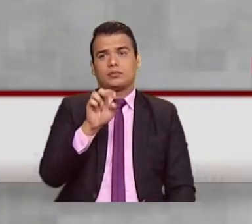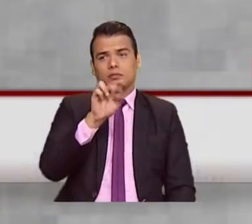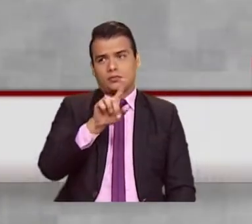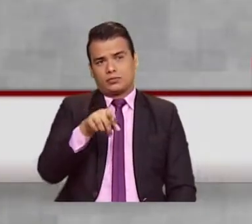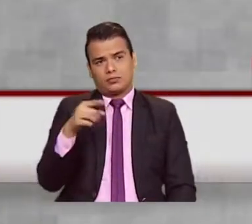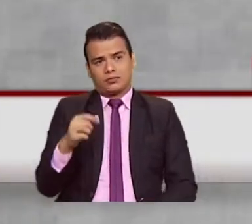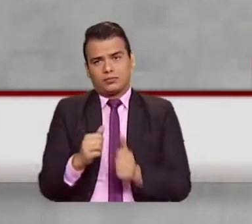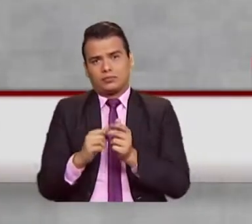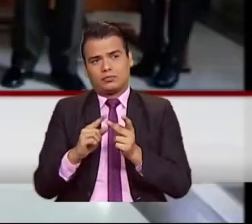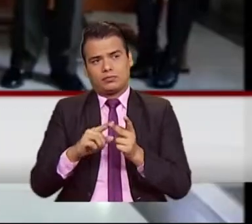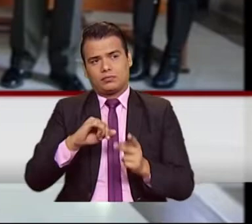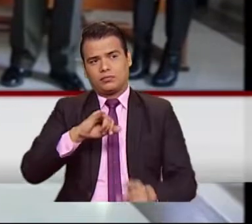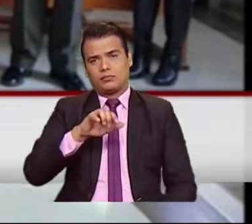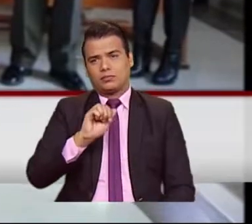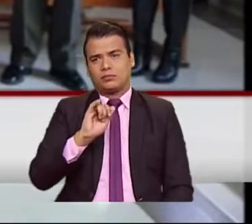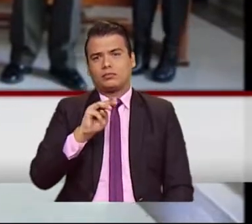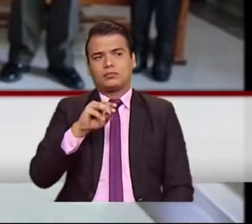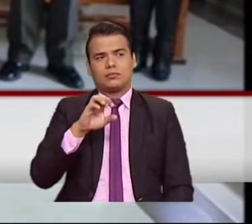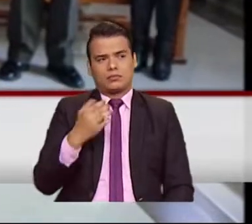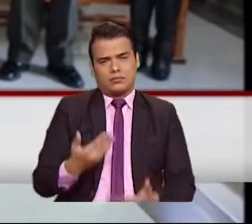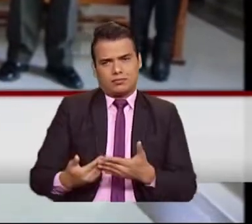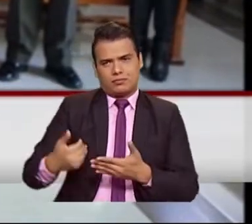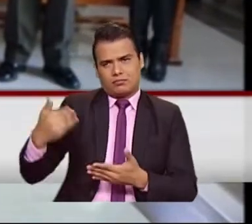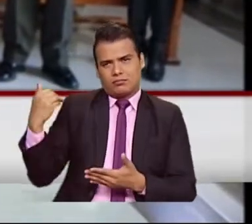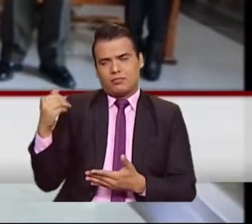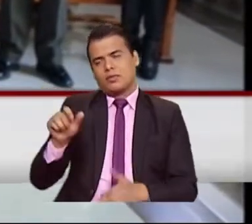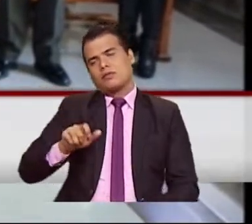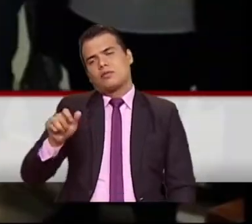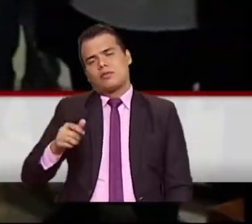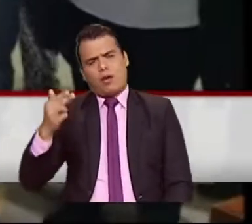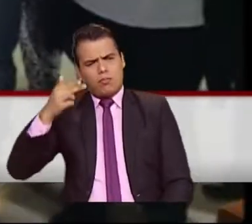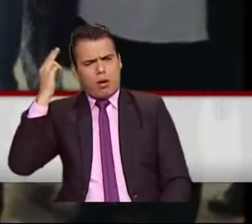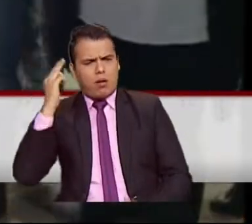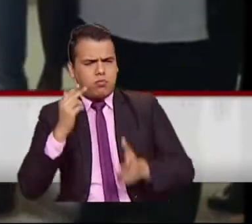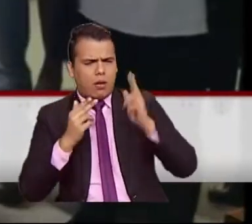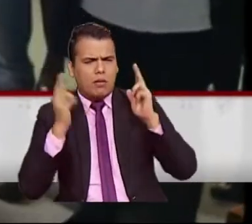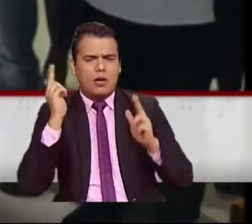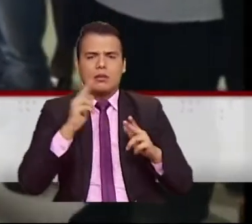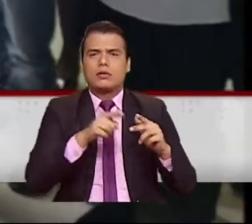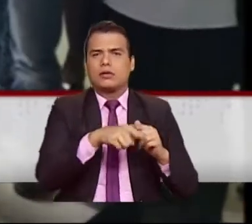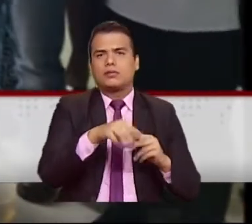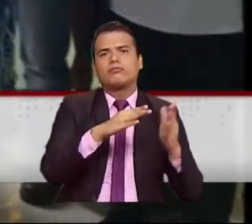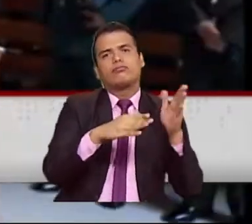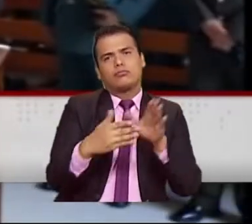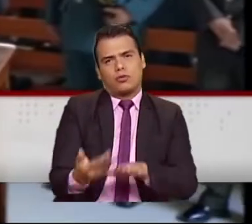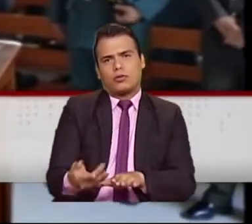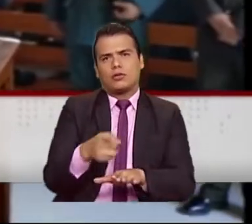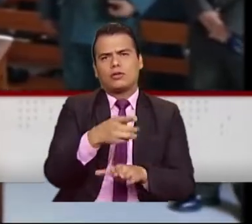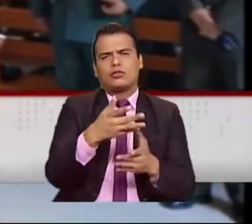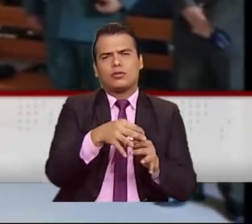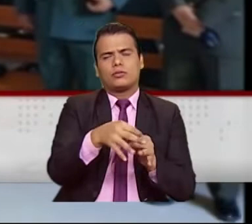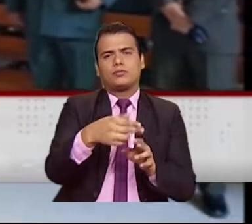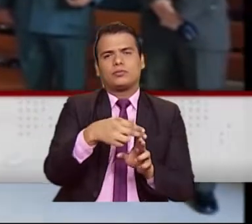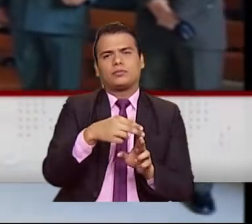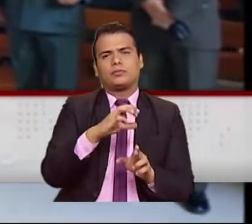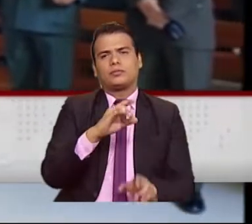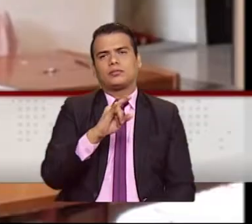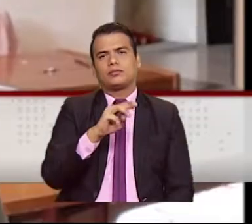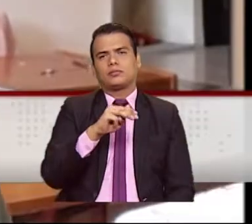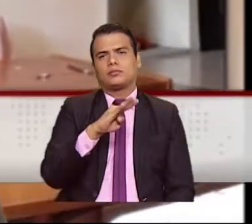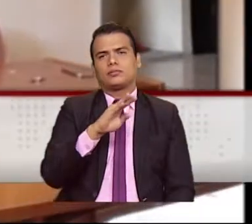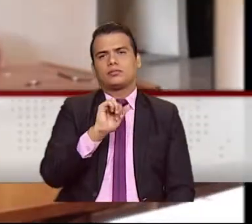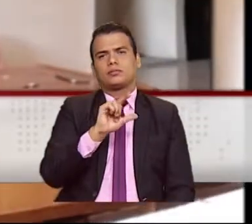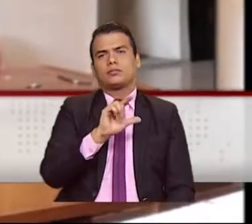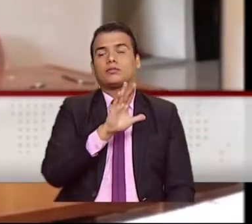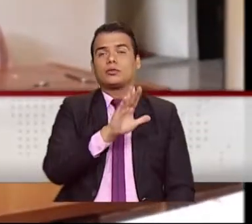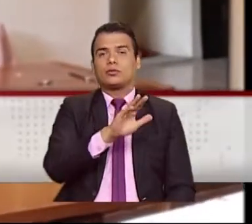Jaime Gustavo Vega Medina fueron asesinados por desconocidos cuando los uniformados estaban de servicio en el municipio de Cumbal, en el sur de Nariño.